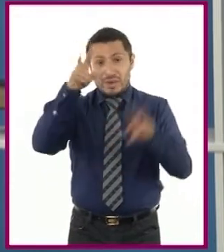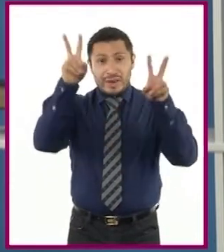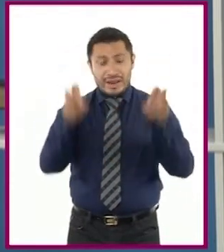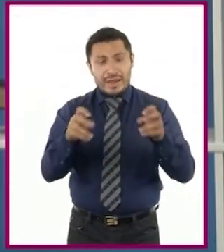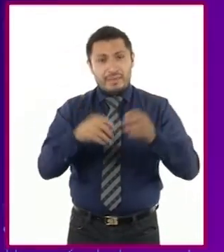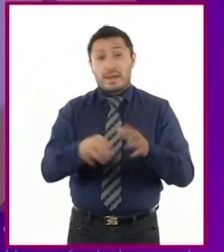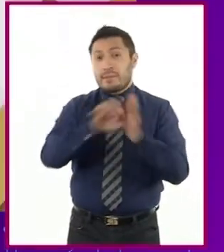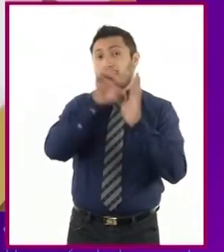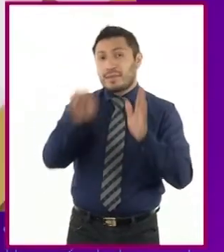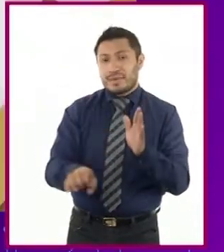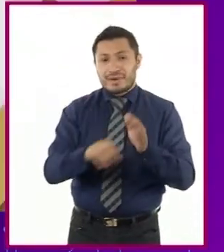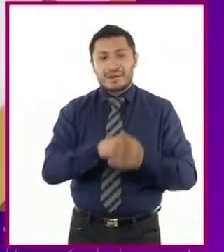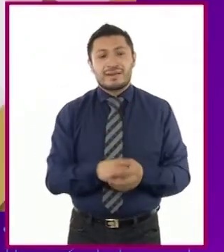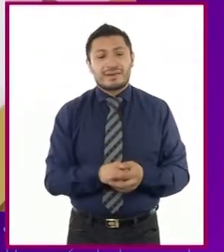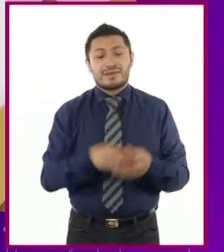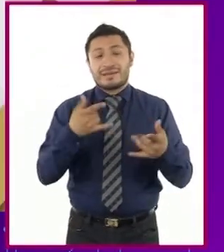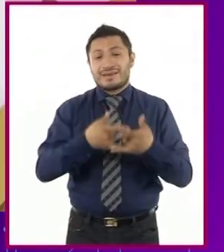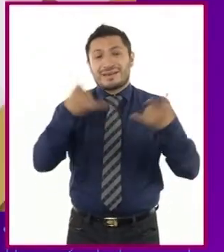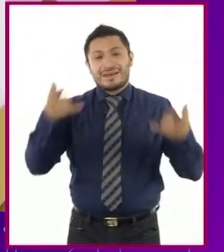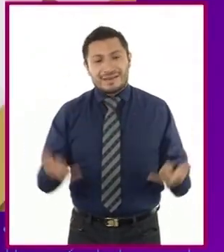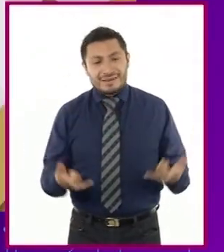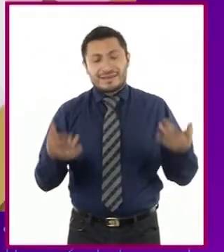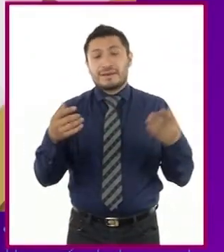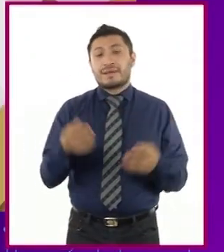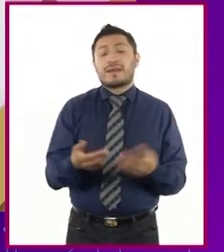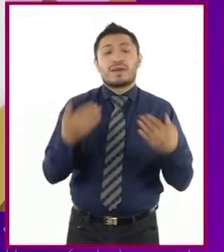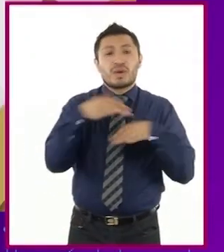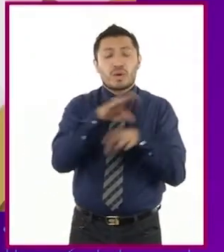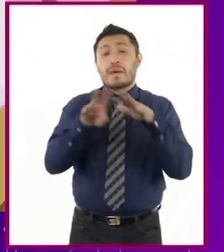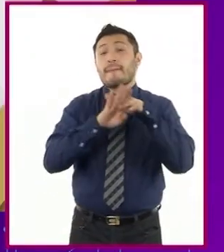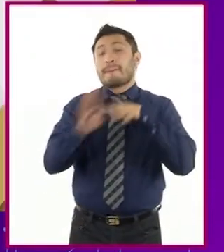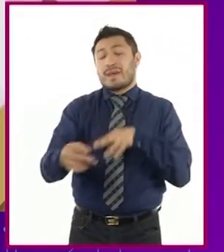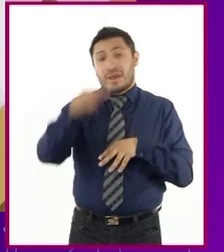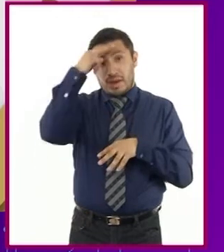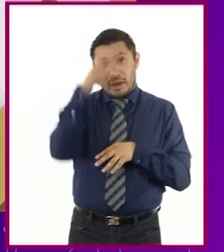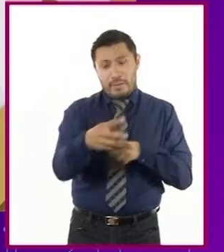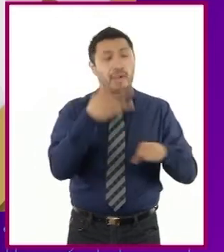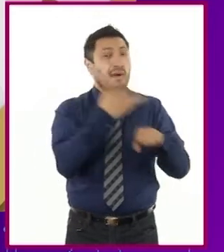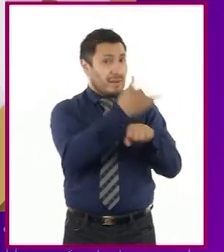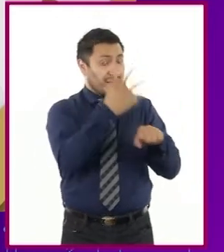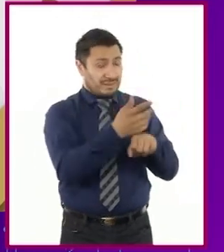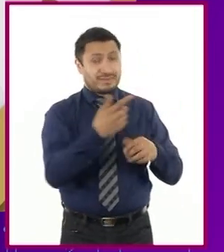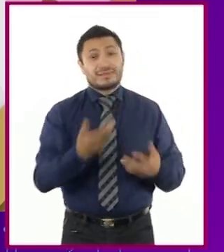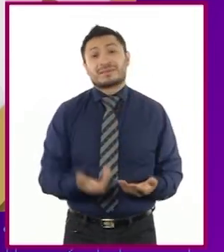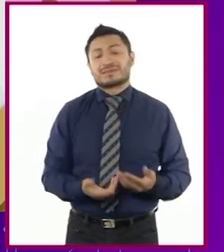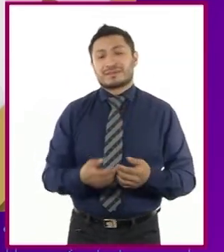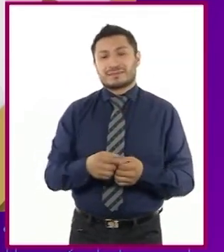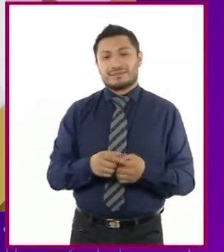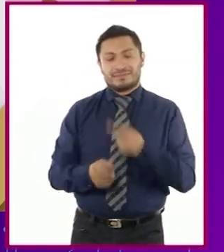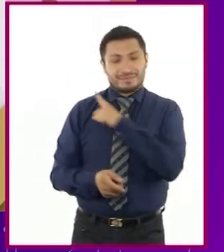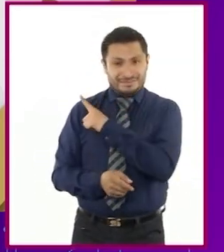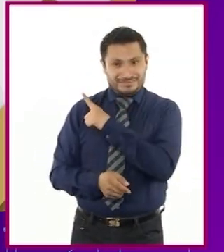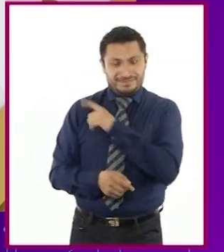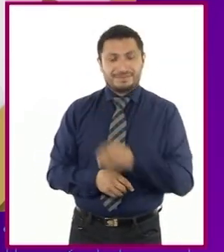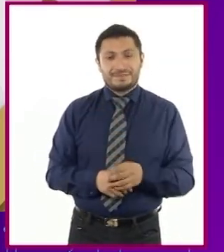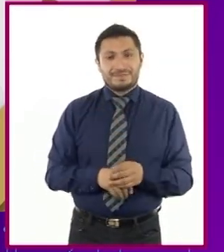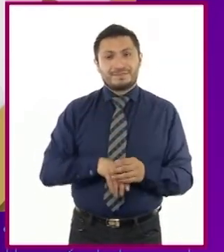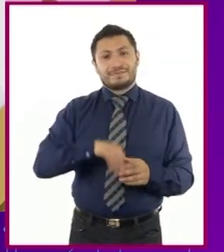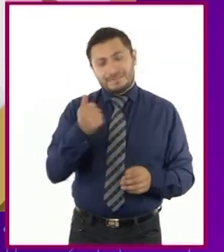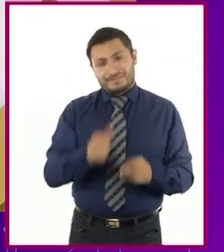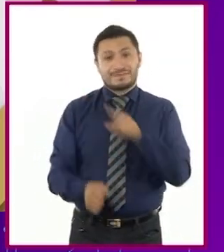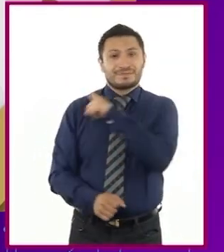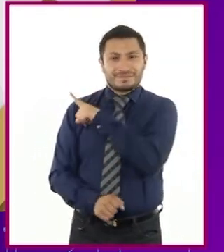Por ejemplo, Historia mínima de la migración México-Estados Unidos de Jorge Durán.